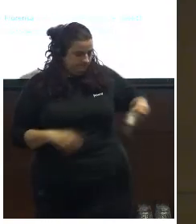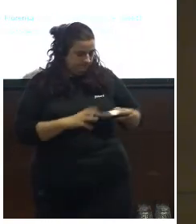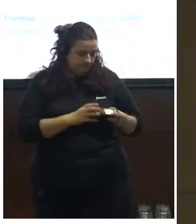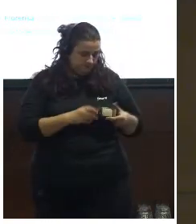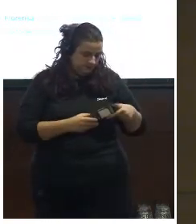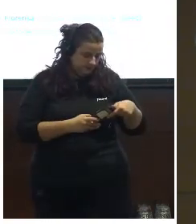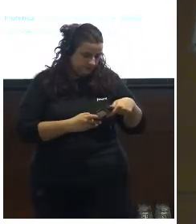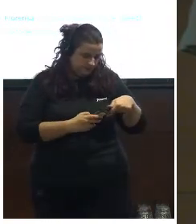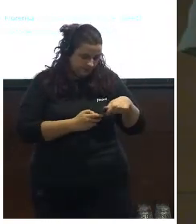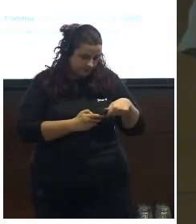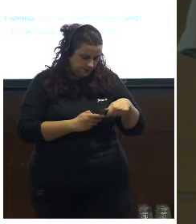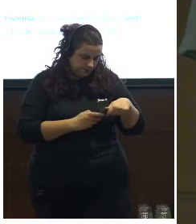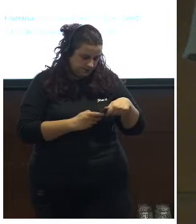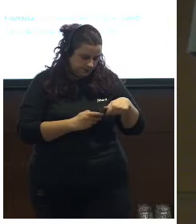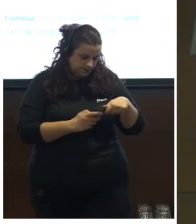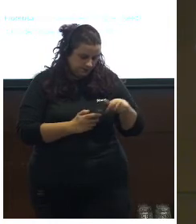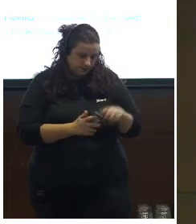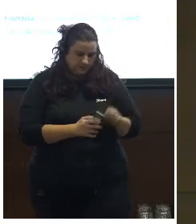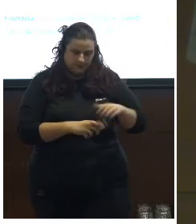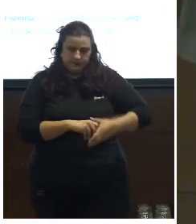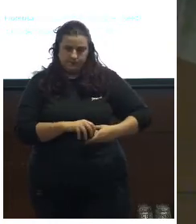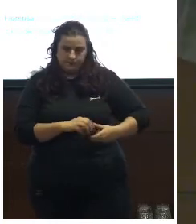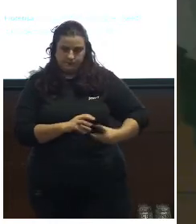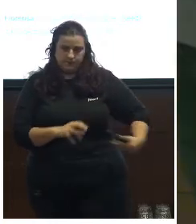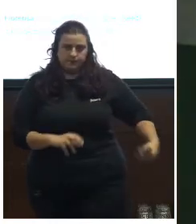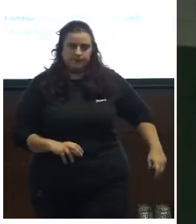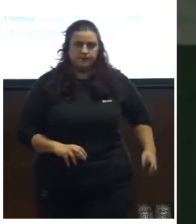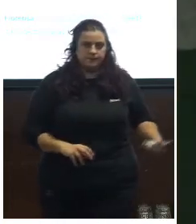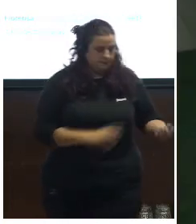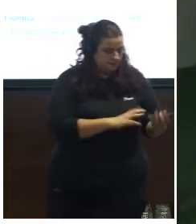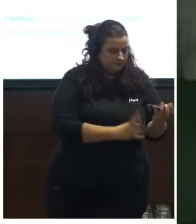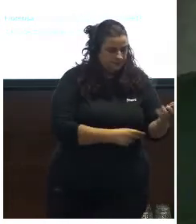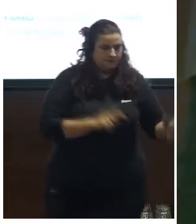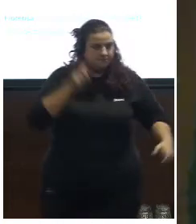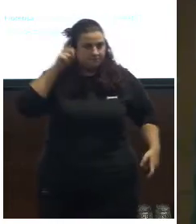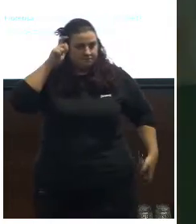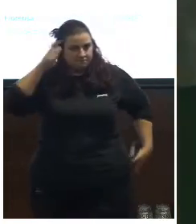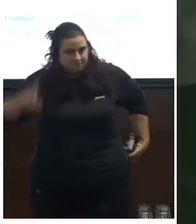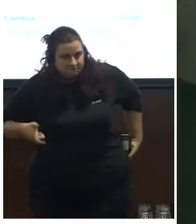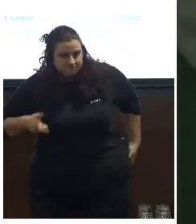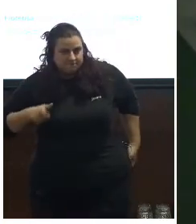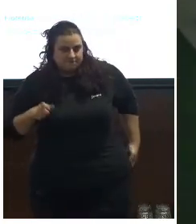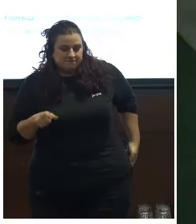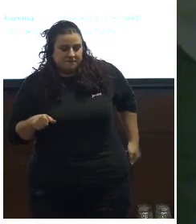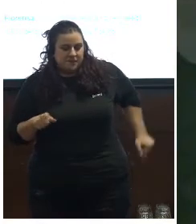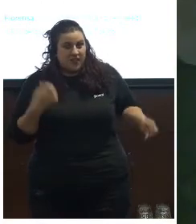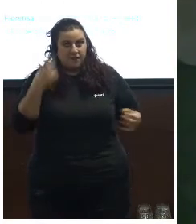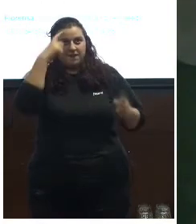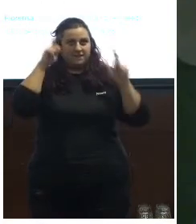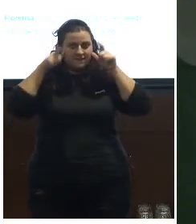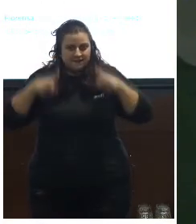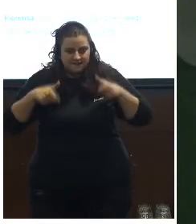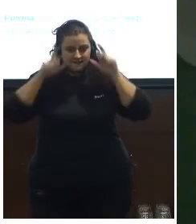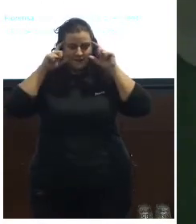Again, the same mistake, sorry. Thank you, Joan. You told us that it's